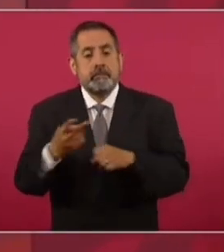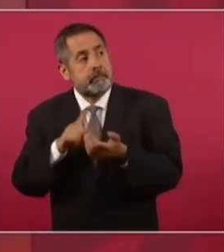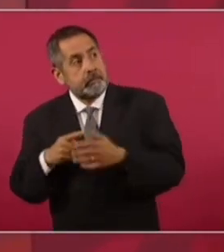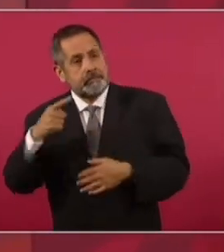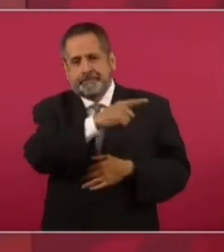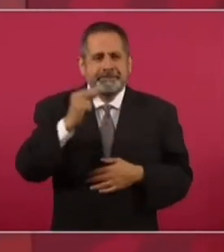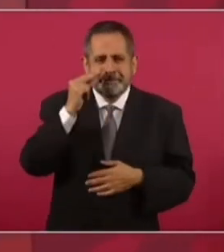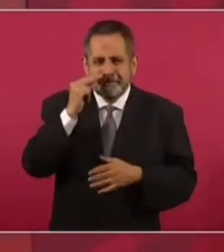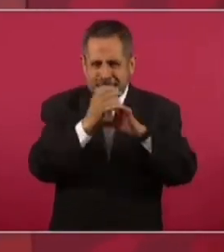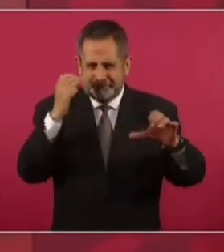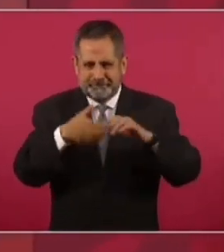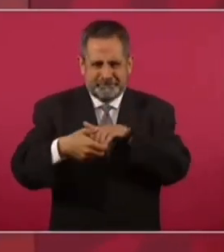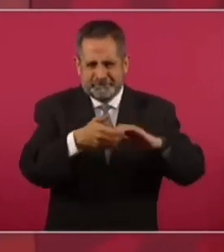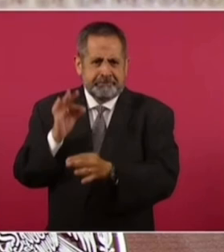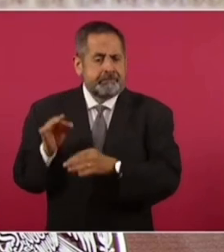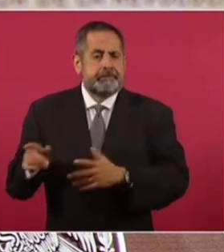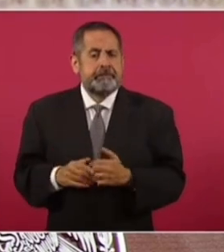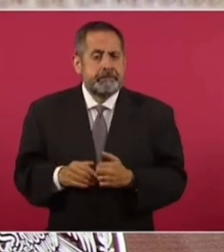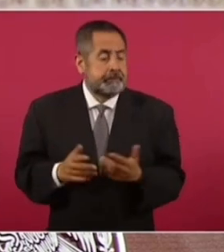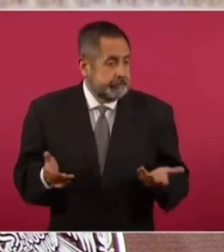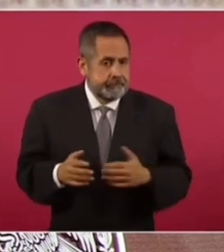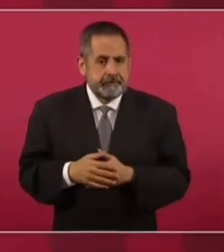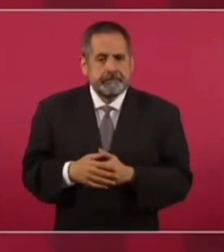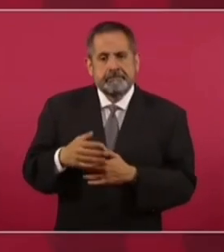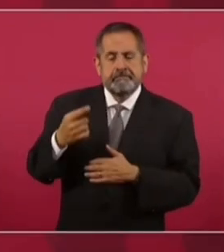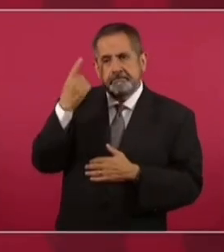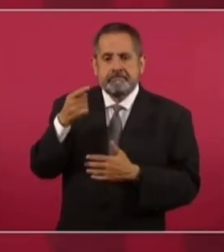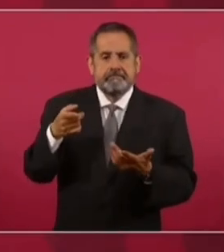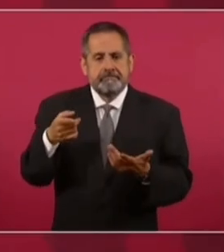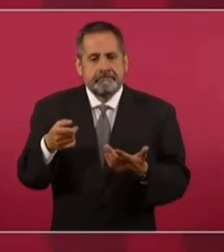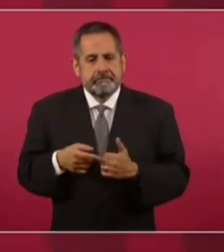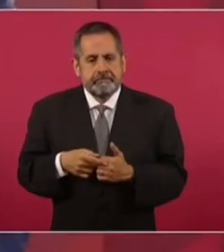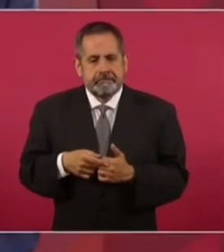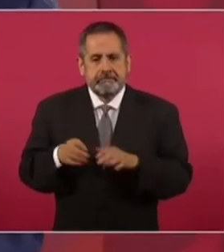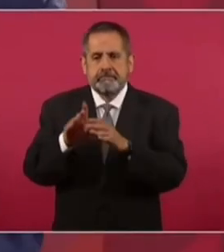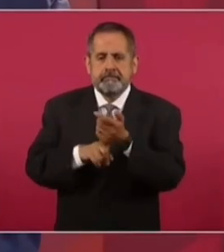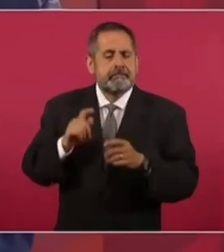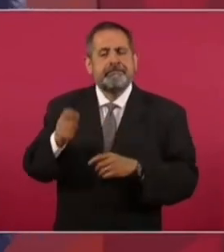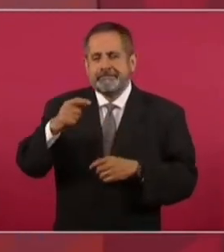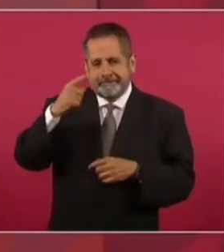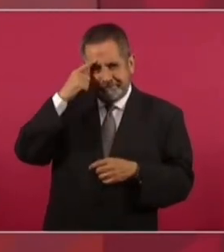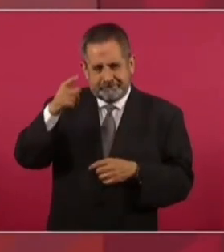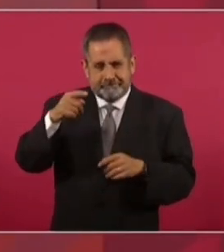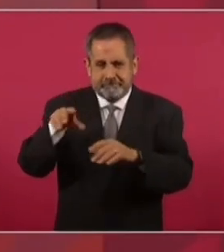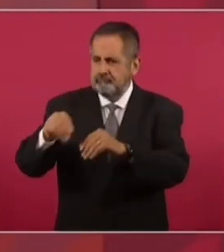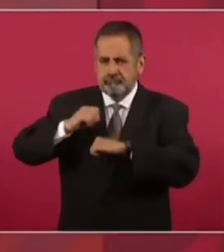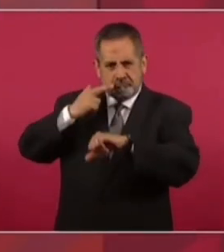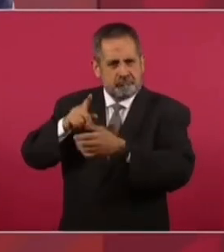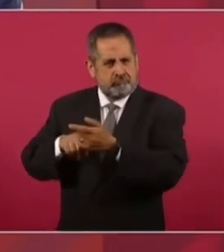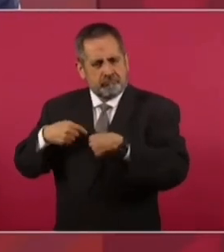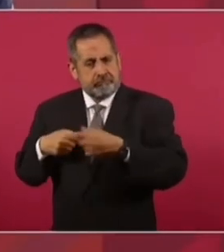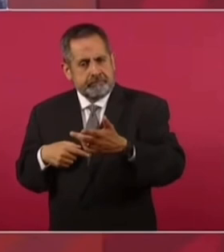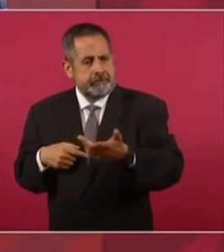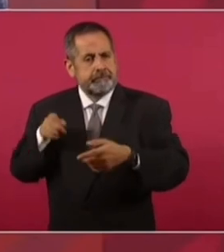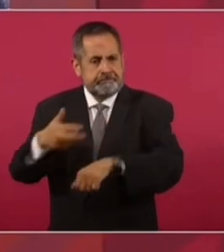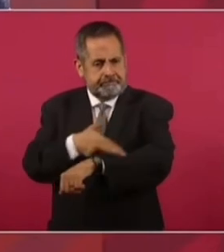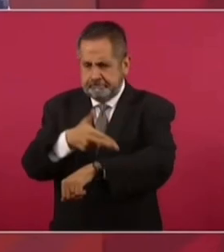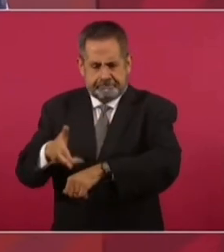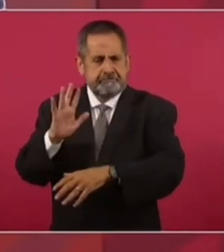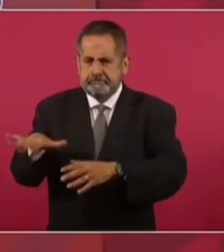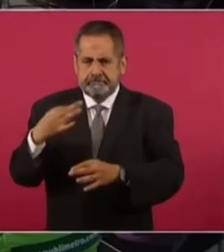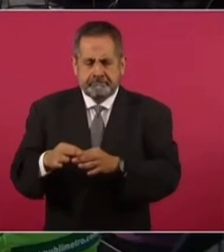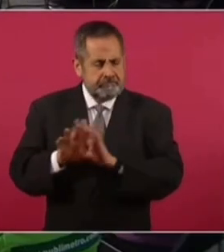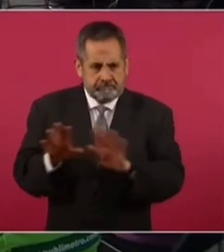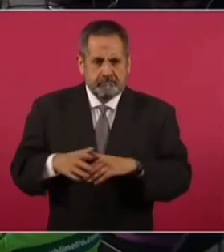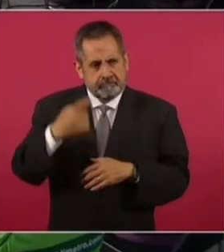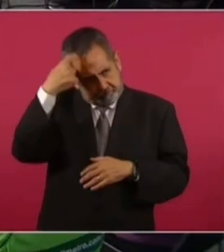Antonio, empezó a actuar para que ahora que se está hablando del mecanismo de atracción, se hiciera lo propio,